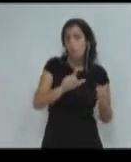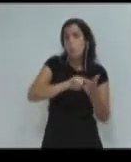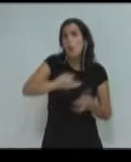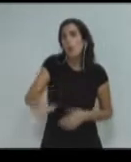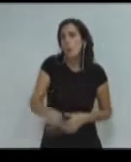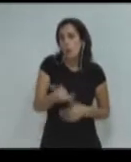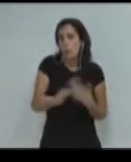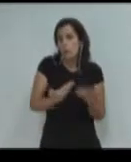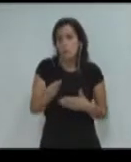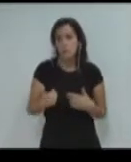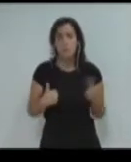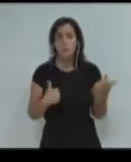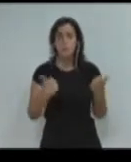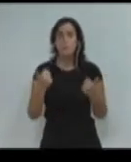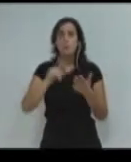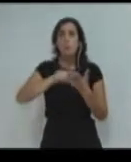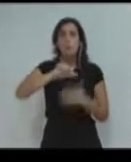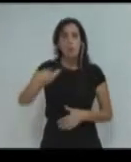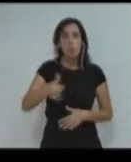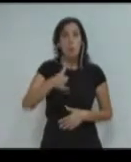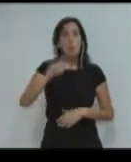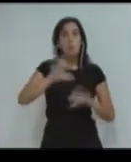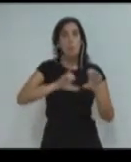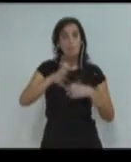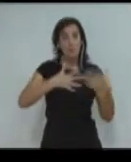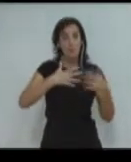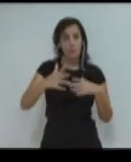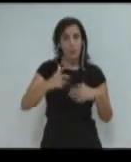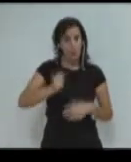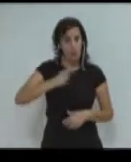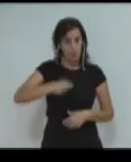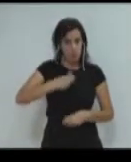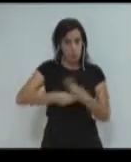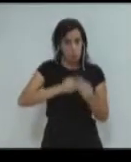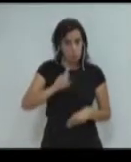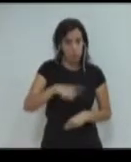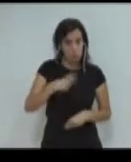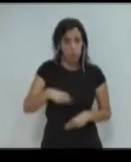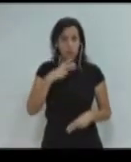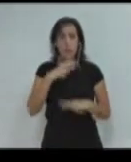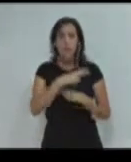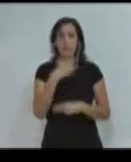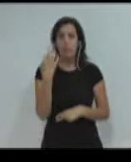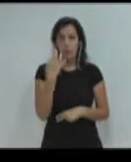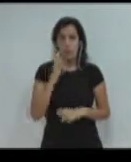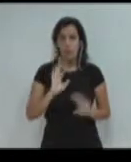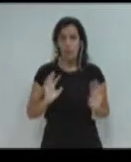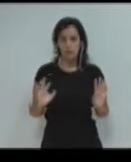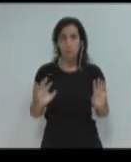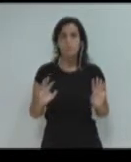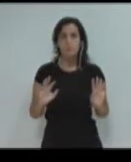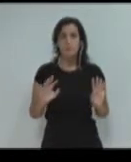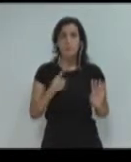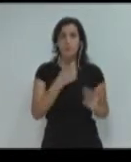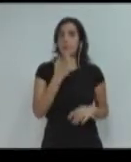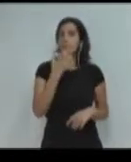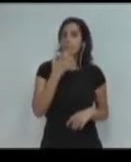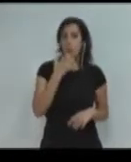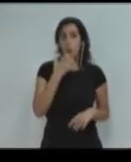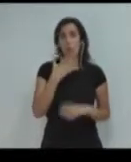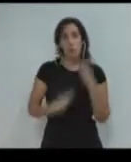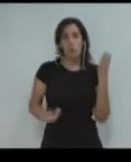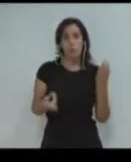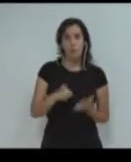Pero es un lenguaje que un maquetador lo suele manejar. Debería. Normalmente un maquetador, si no... Por ejemplo,